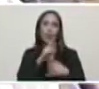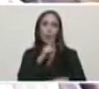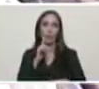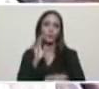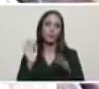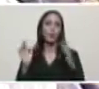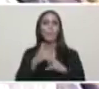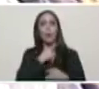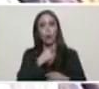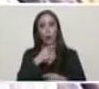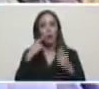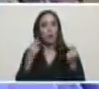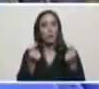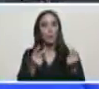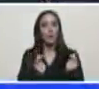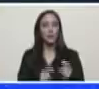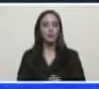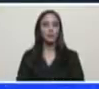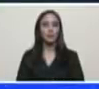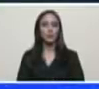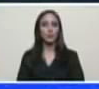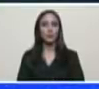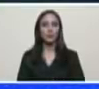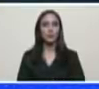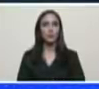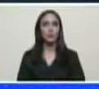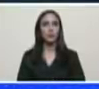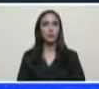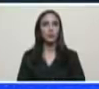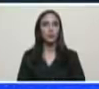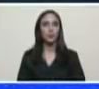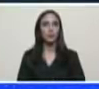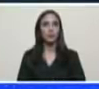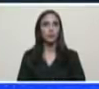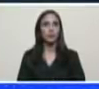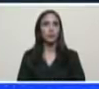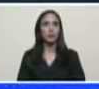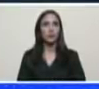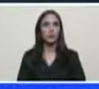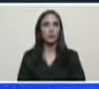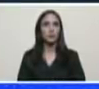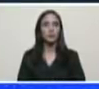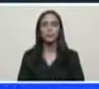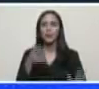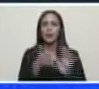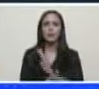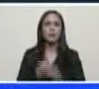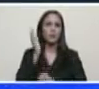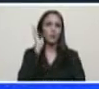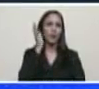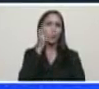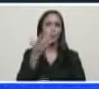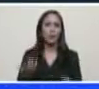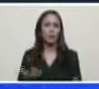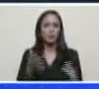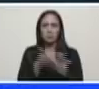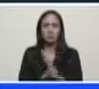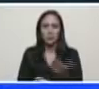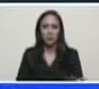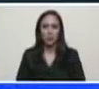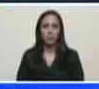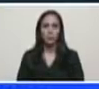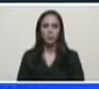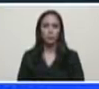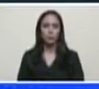yo creo aristóbulo compañero que no se trata de extender El Congreso no hasta